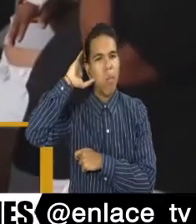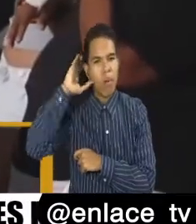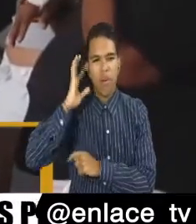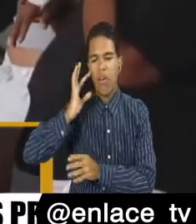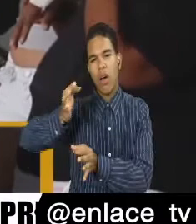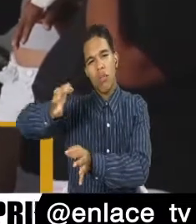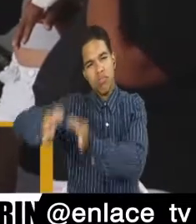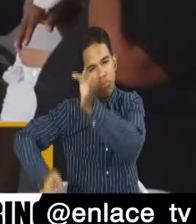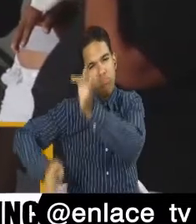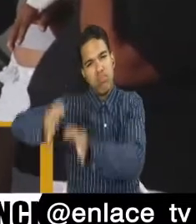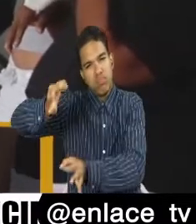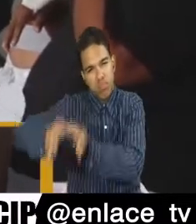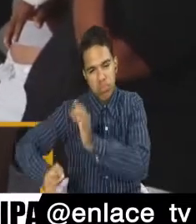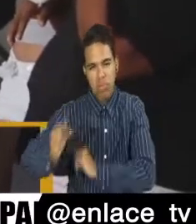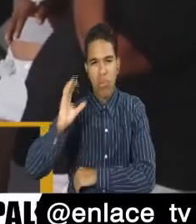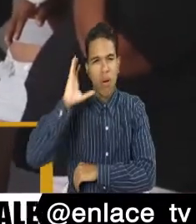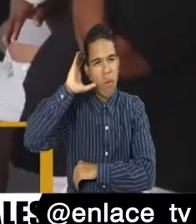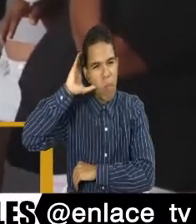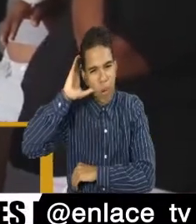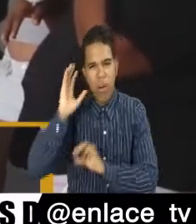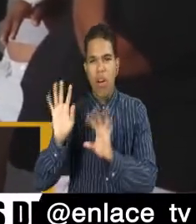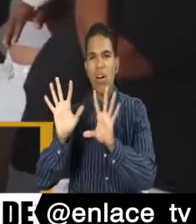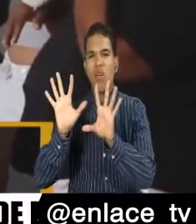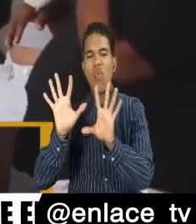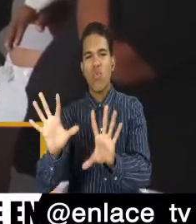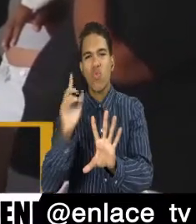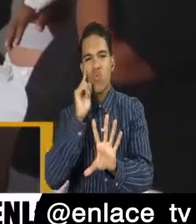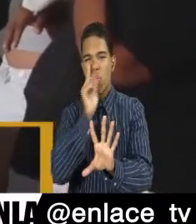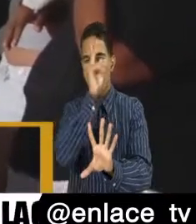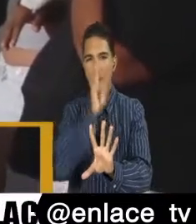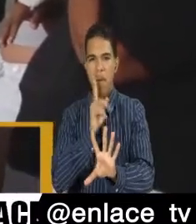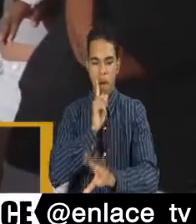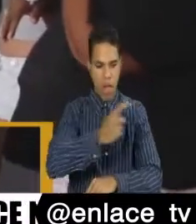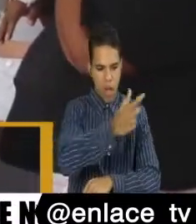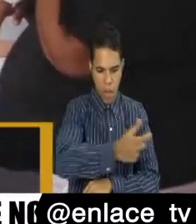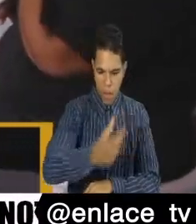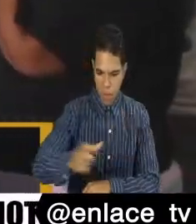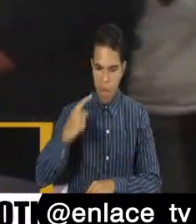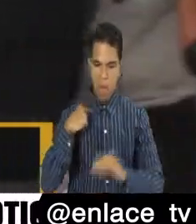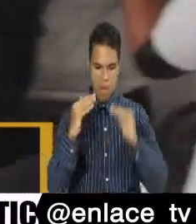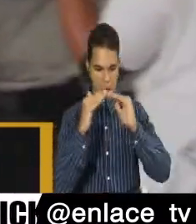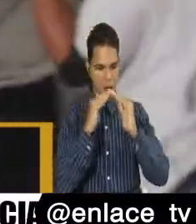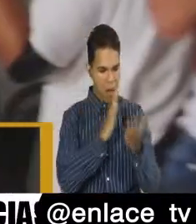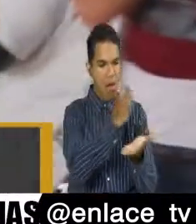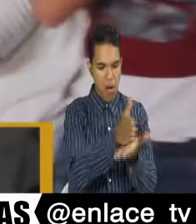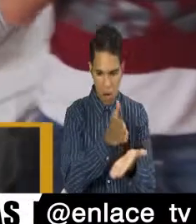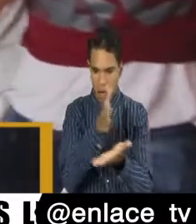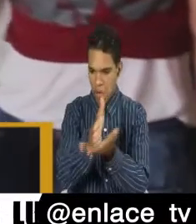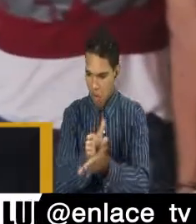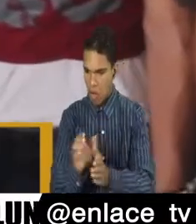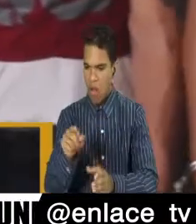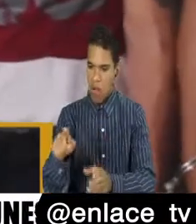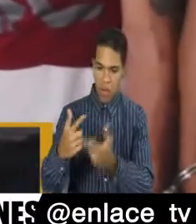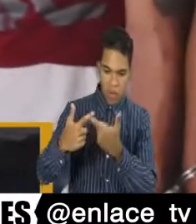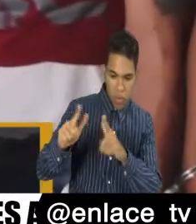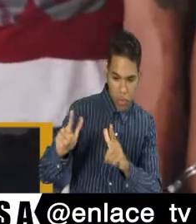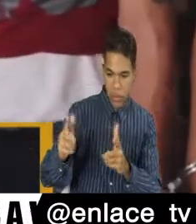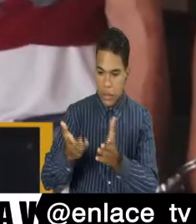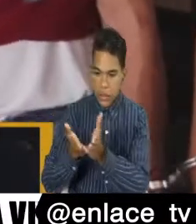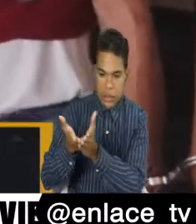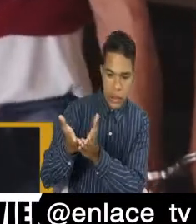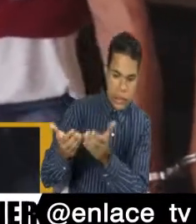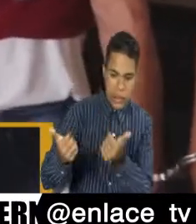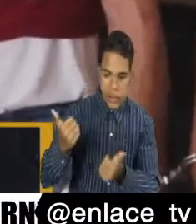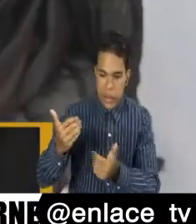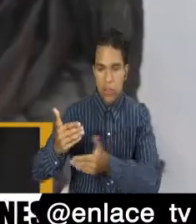presentado, ya unas medidas intramurales sobre estas personas, unas detenciones domiciliarias y unas que han quedado en libertad, pero pues va a continuar el proceso, la